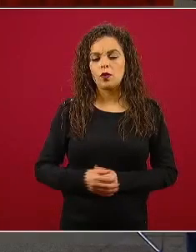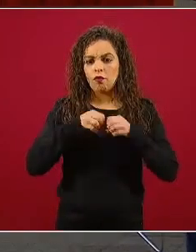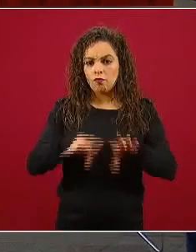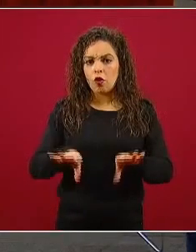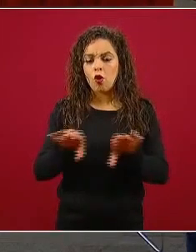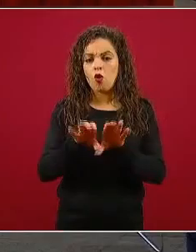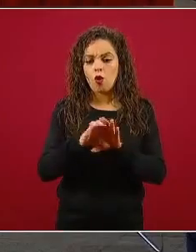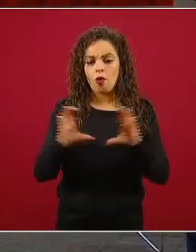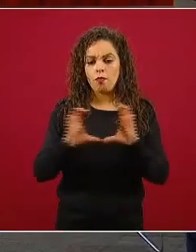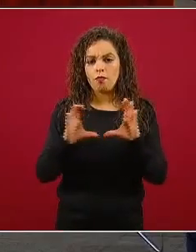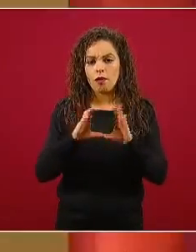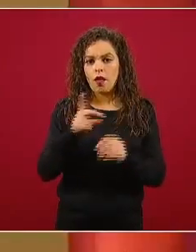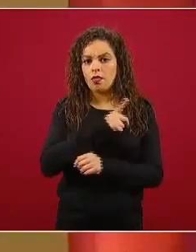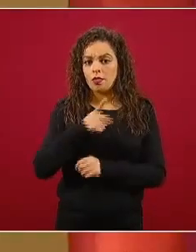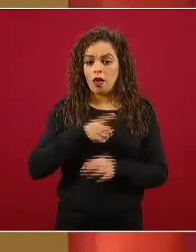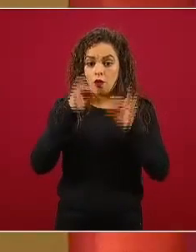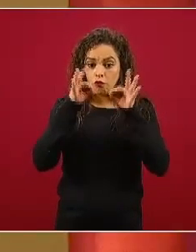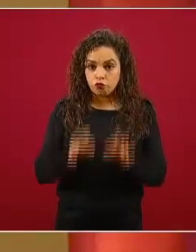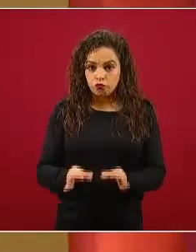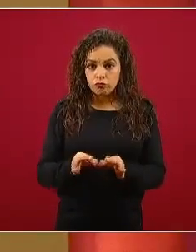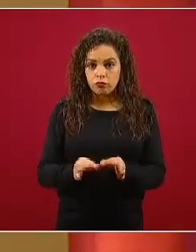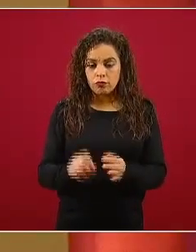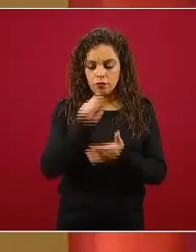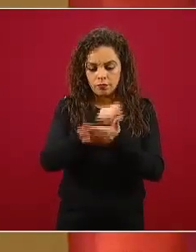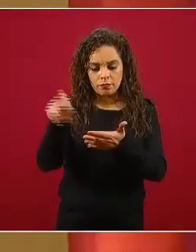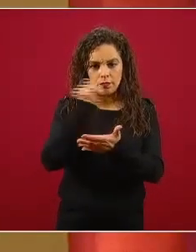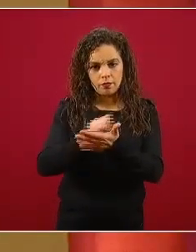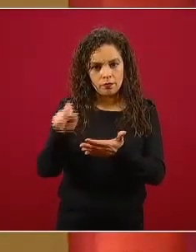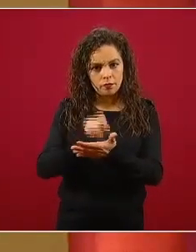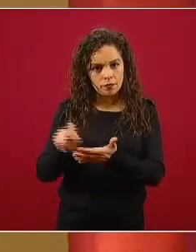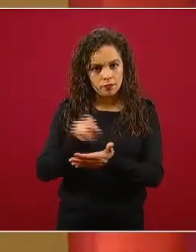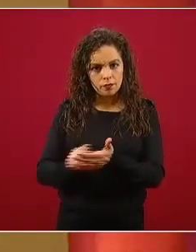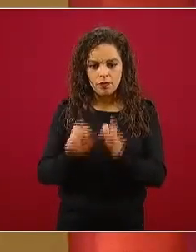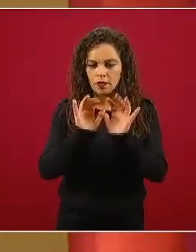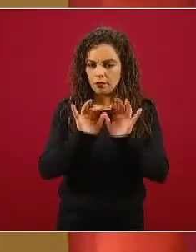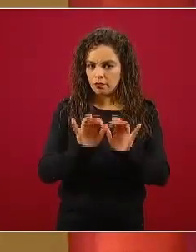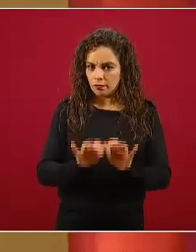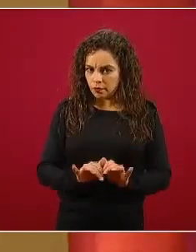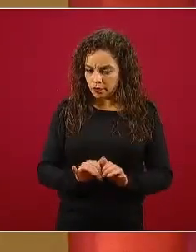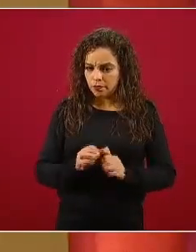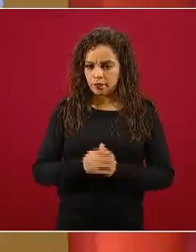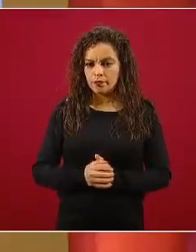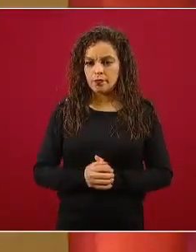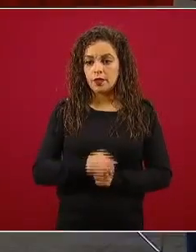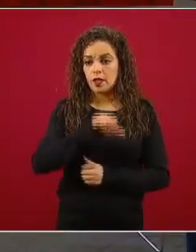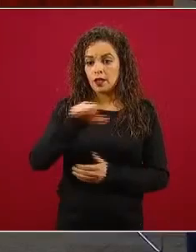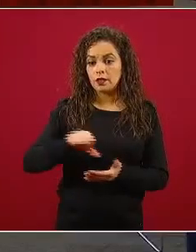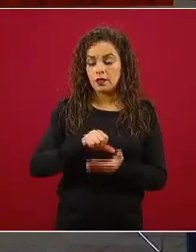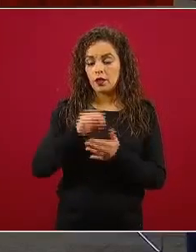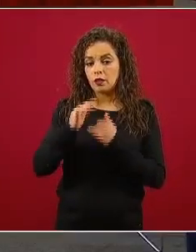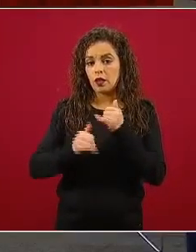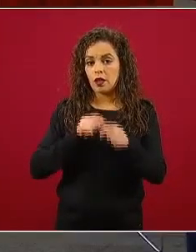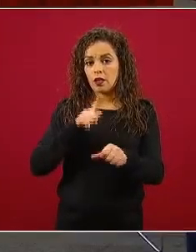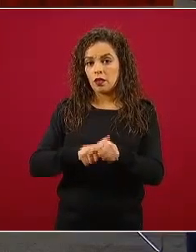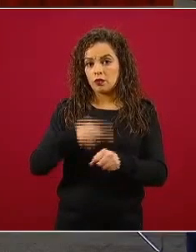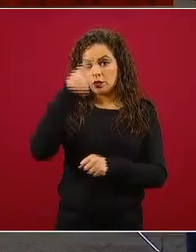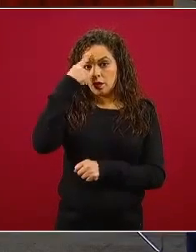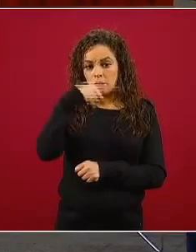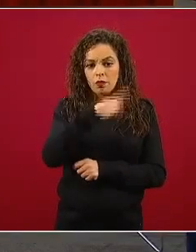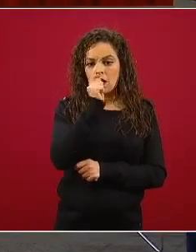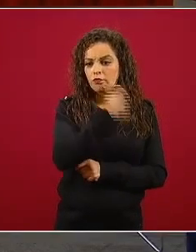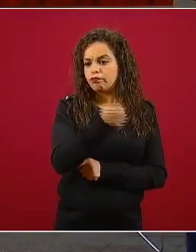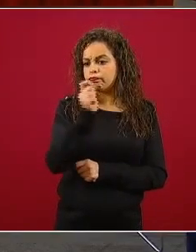los certificados de defunción, que atiende a los lineamientos del Centro Internacional de Clasificación de